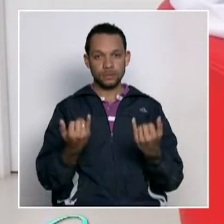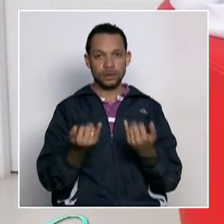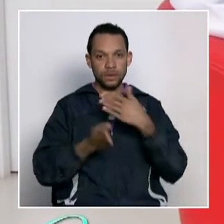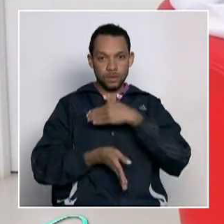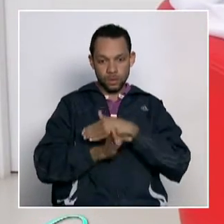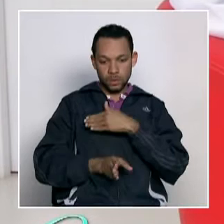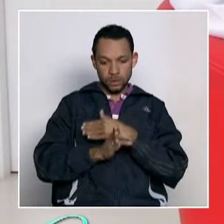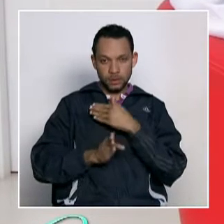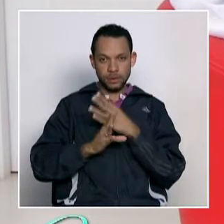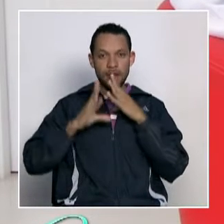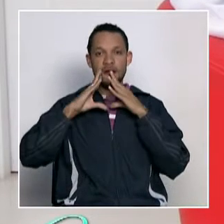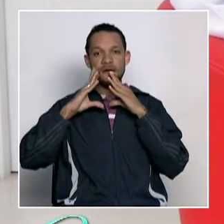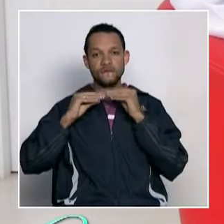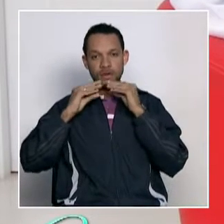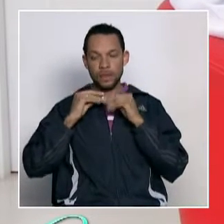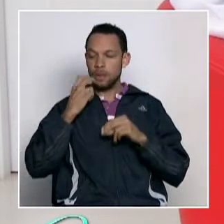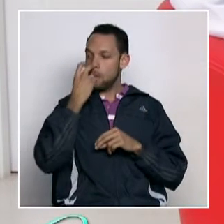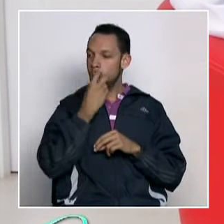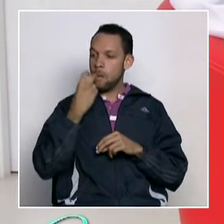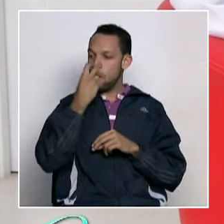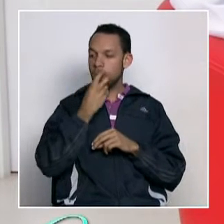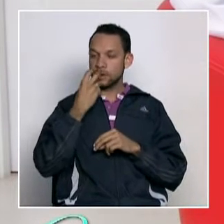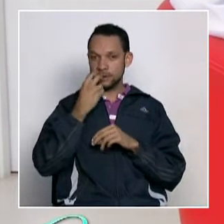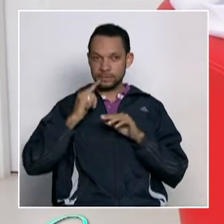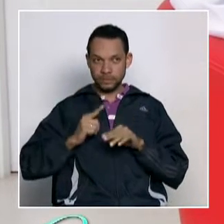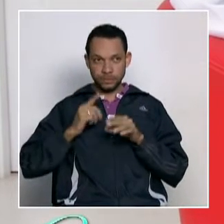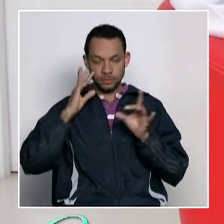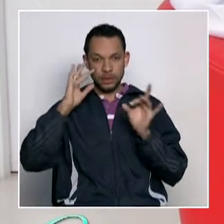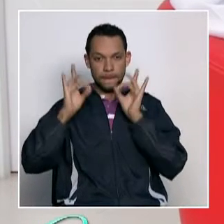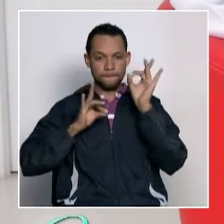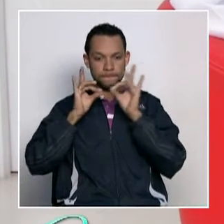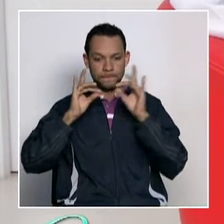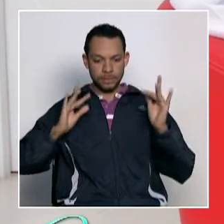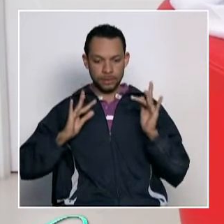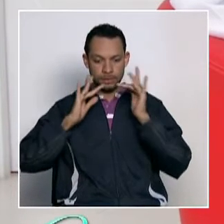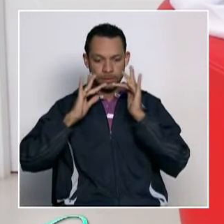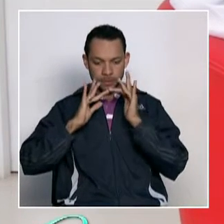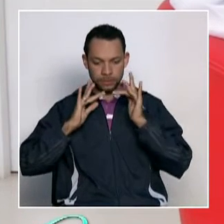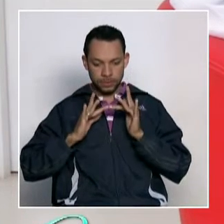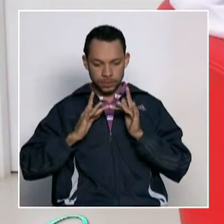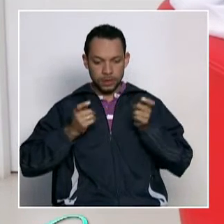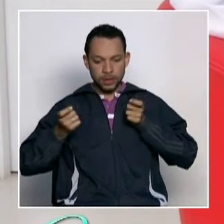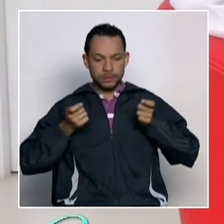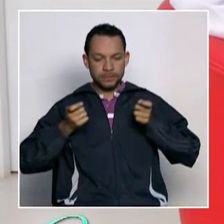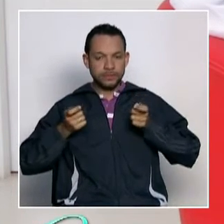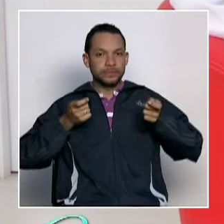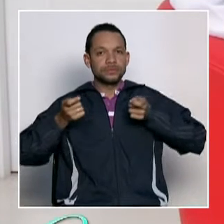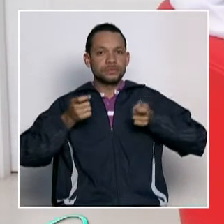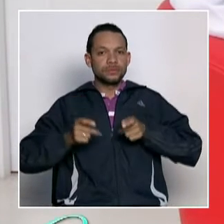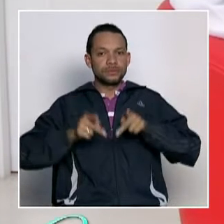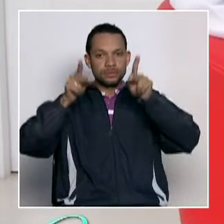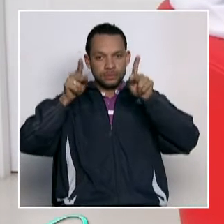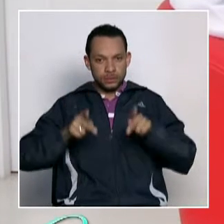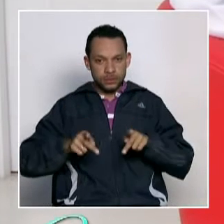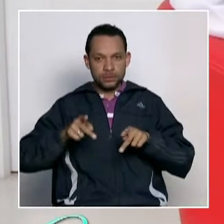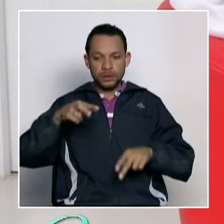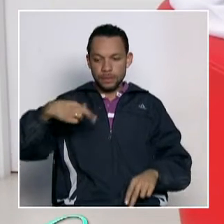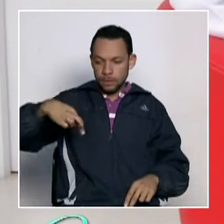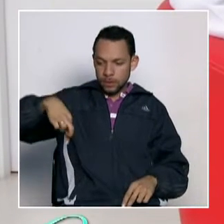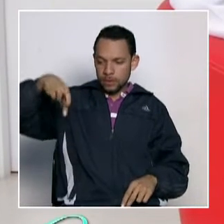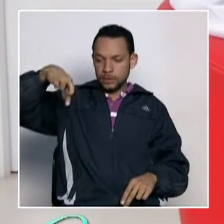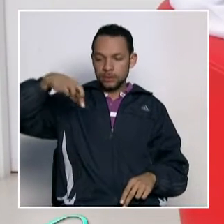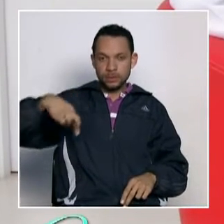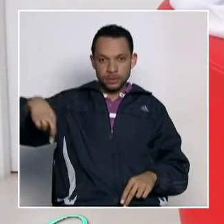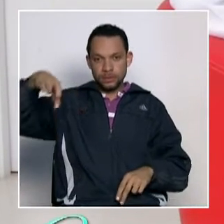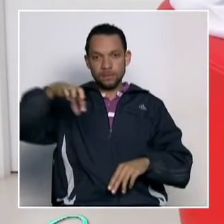Continuando con estos casos clínicos y la relación con ese trabajo interdisciplinario que tenemos que tener con todos los profesionales de la salud hoy en el